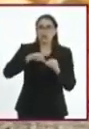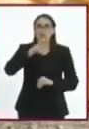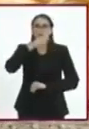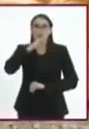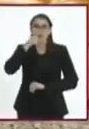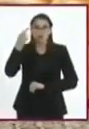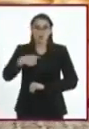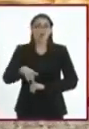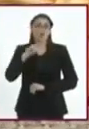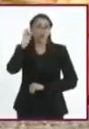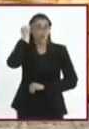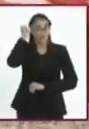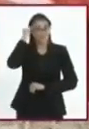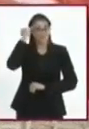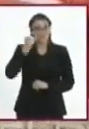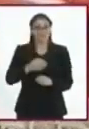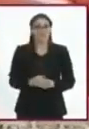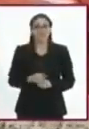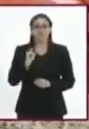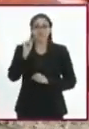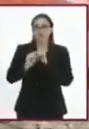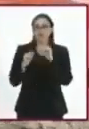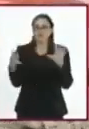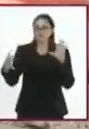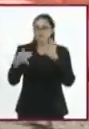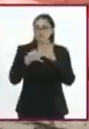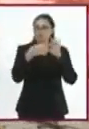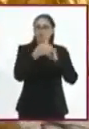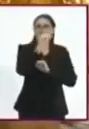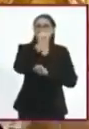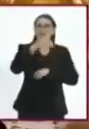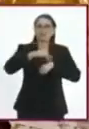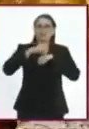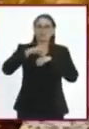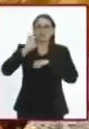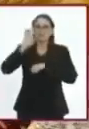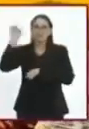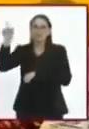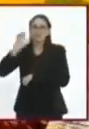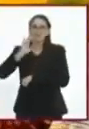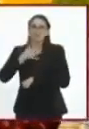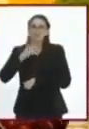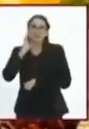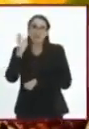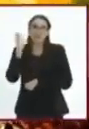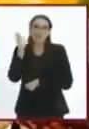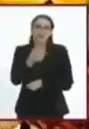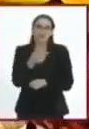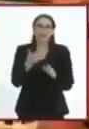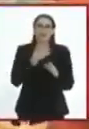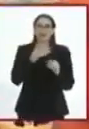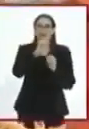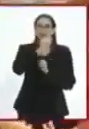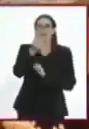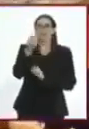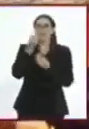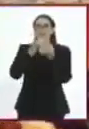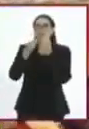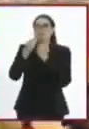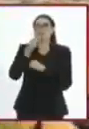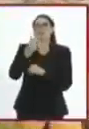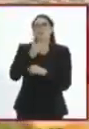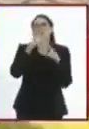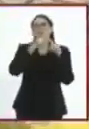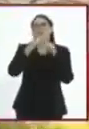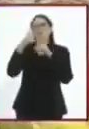indígena, combinados con carnes europeas, cereales y cítricos árabes, frutas y verduras africanas,